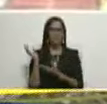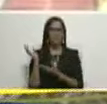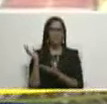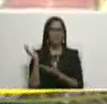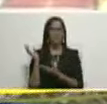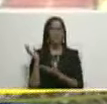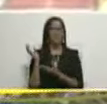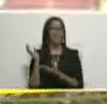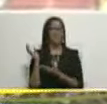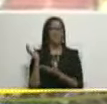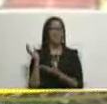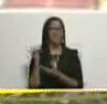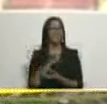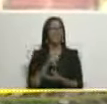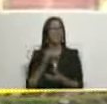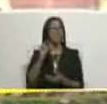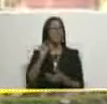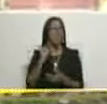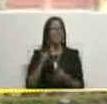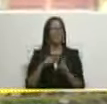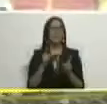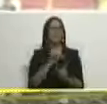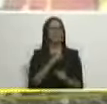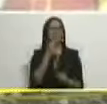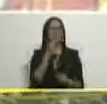Ajá, somos pocos, pero somos buenos.